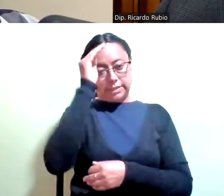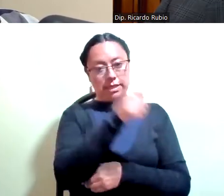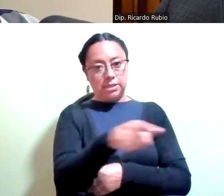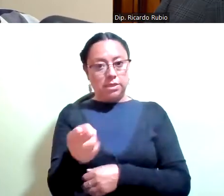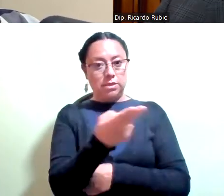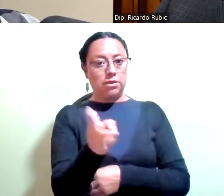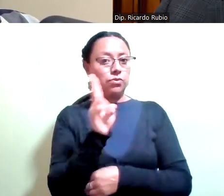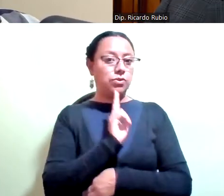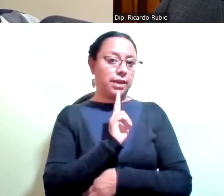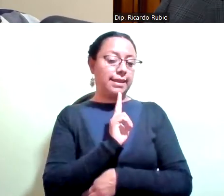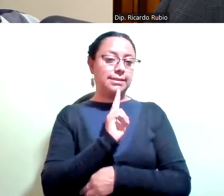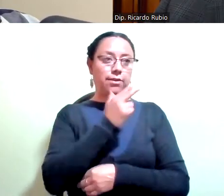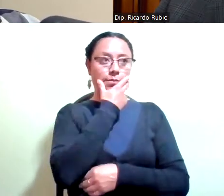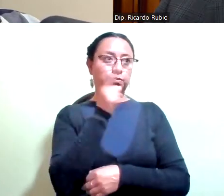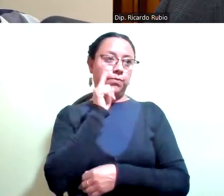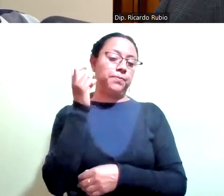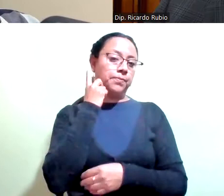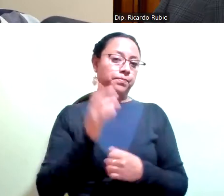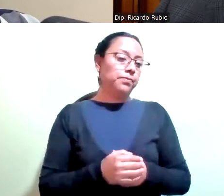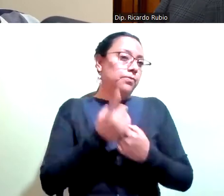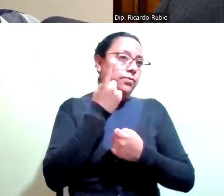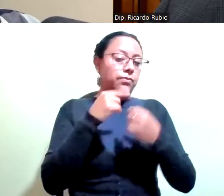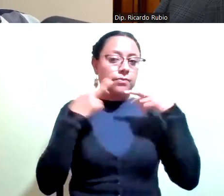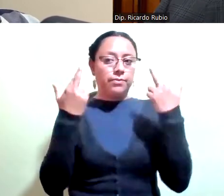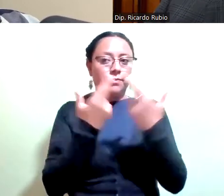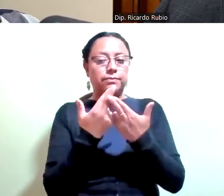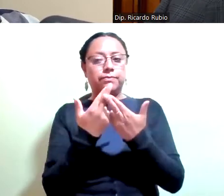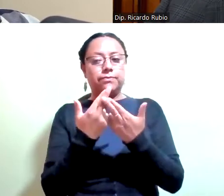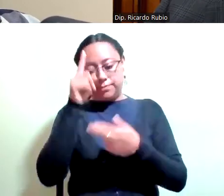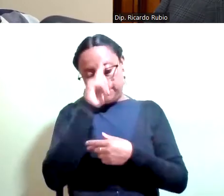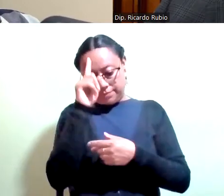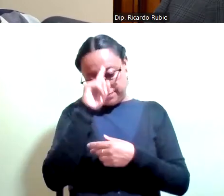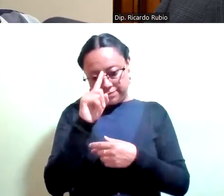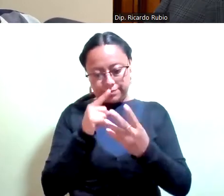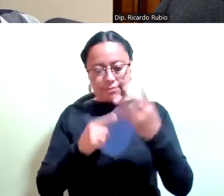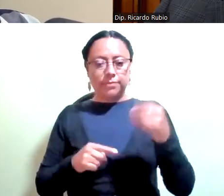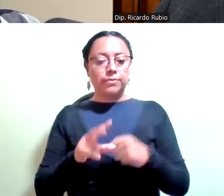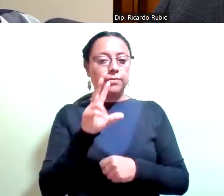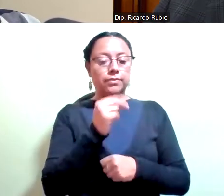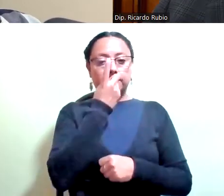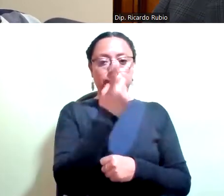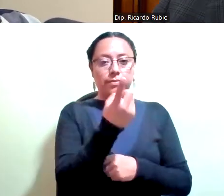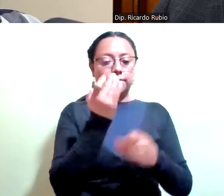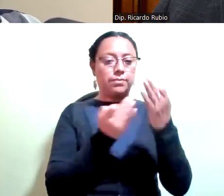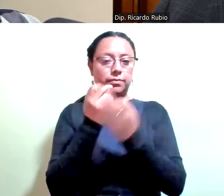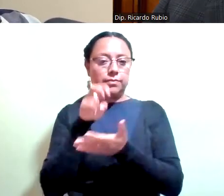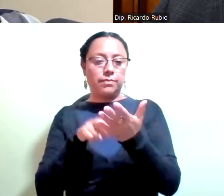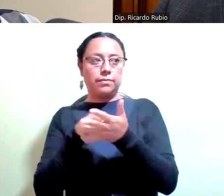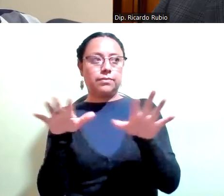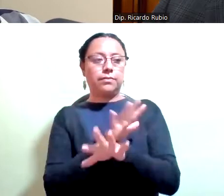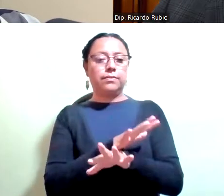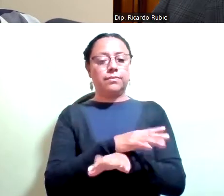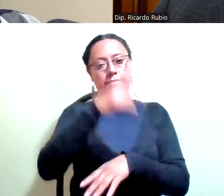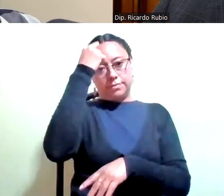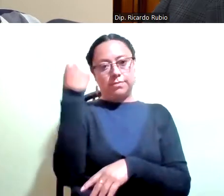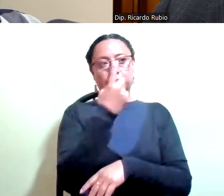óbice decir que una sesión de asesores en donde no se señalaron estas modificaciones, como para